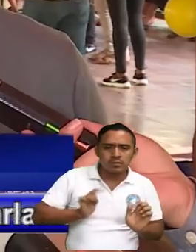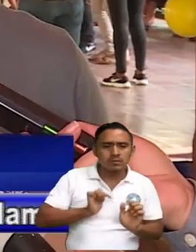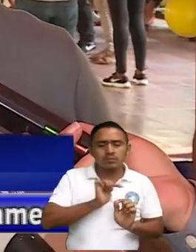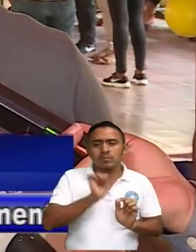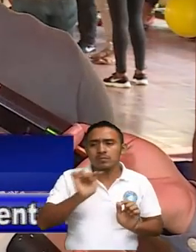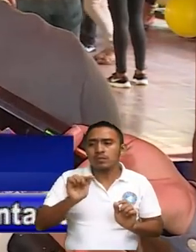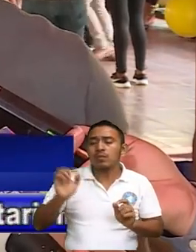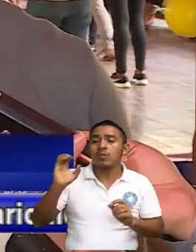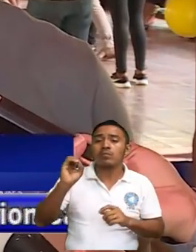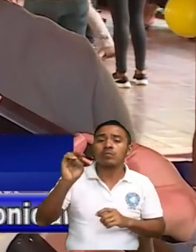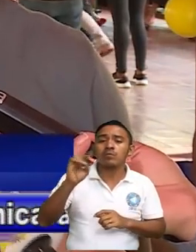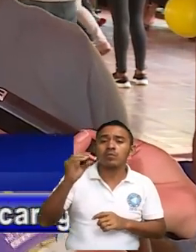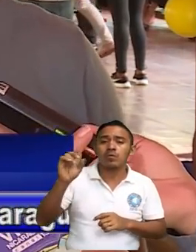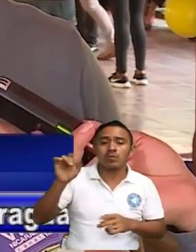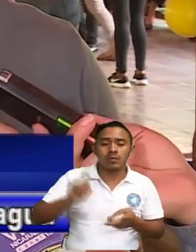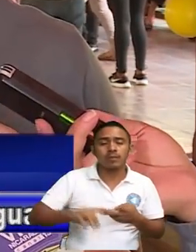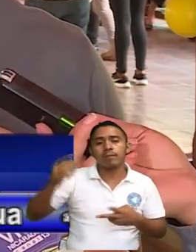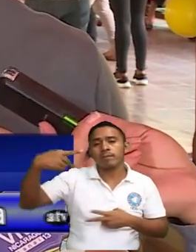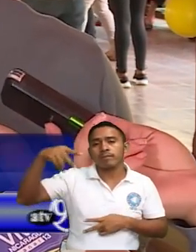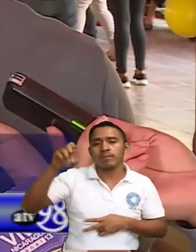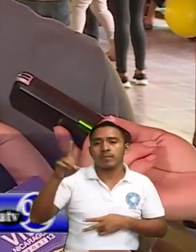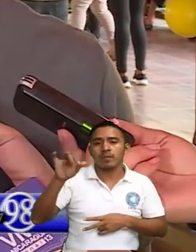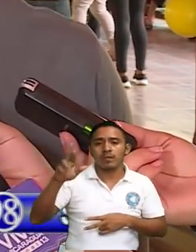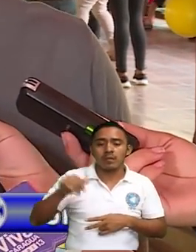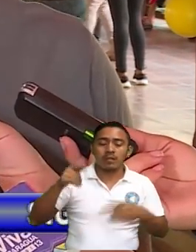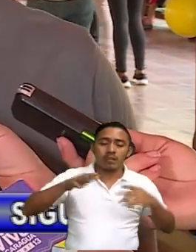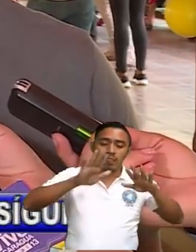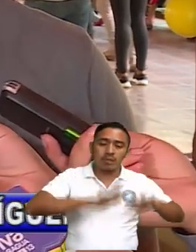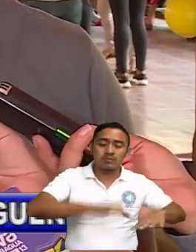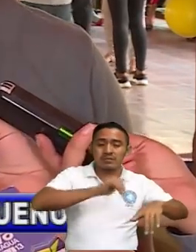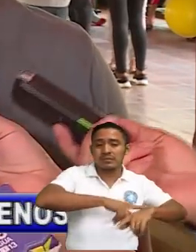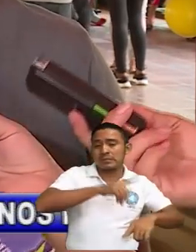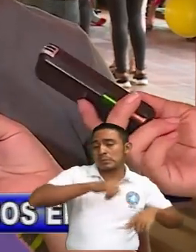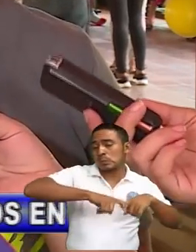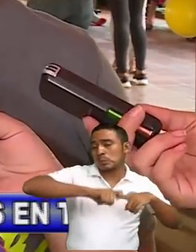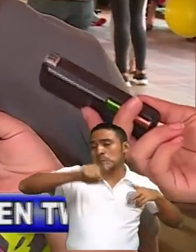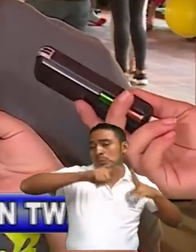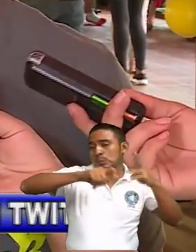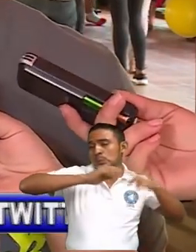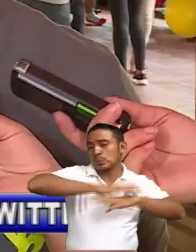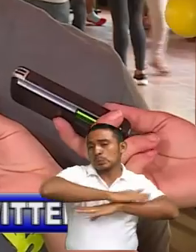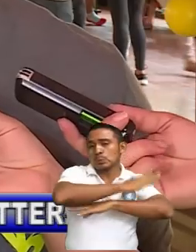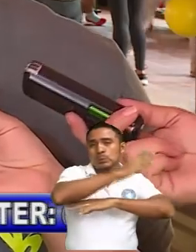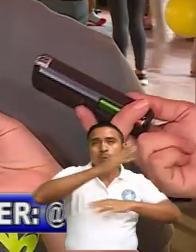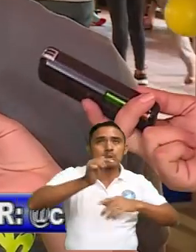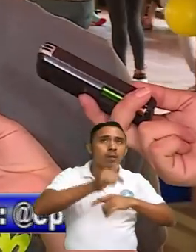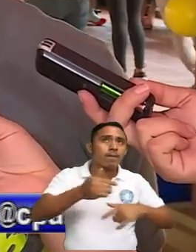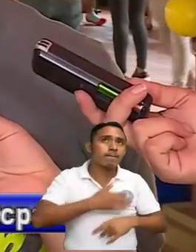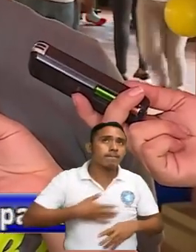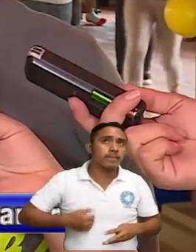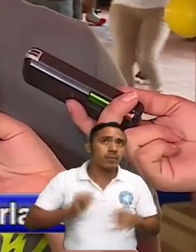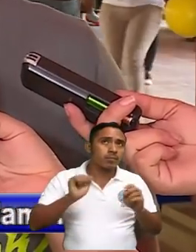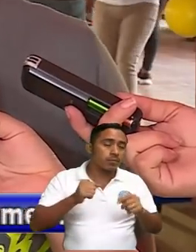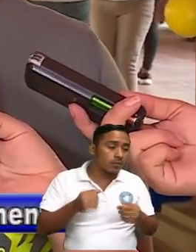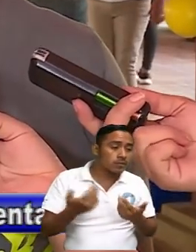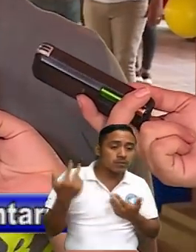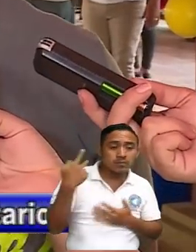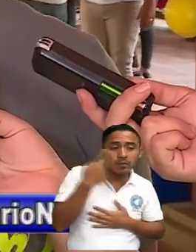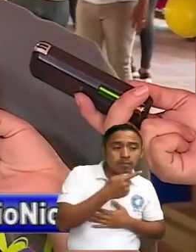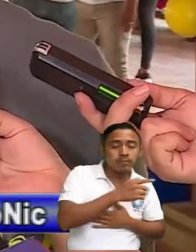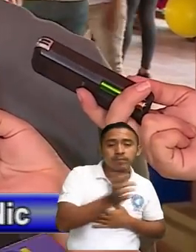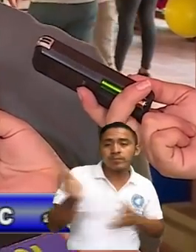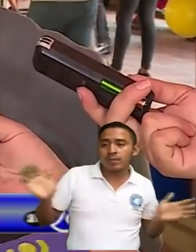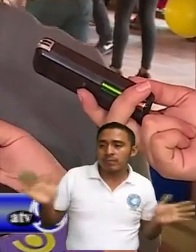la oncología, pediatría, niños que están internados por largos meses. Entonces es la mejor forma de poder compartir con ellos, que después traer a